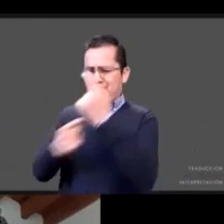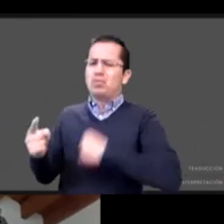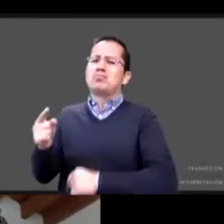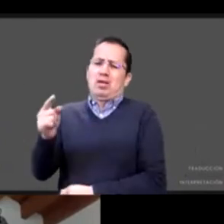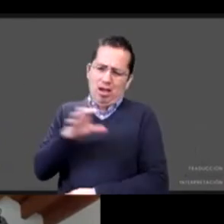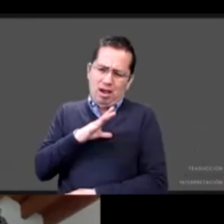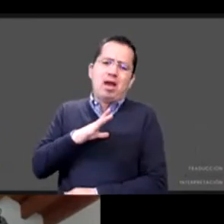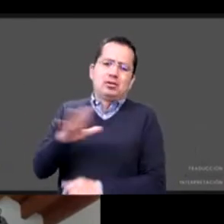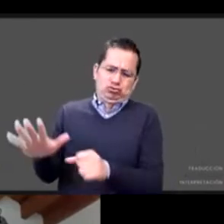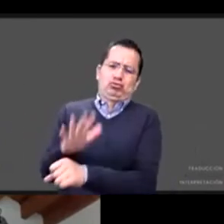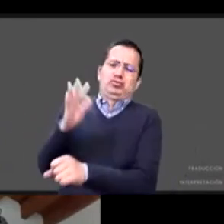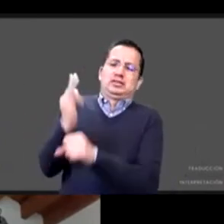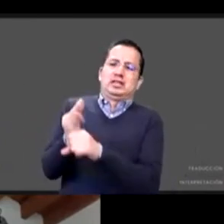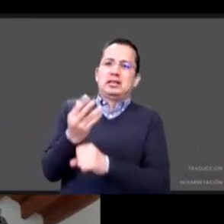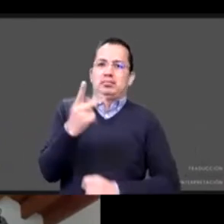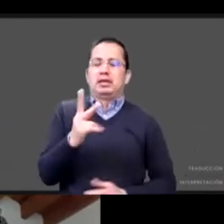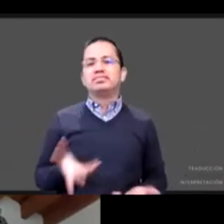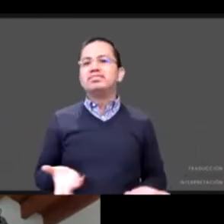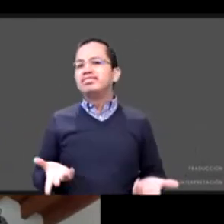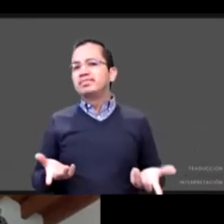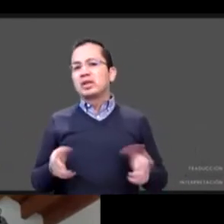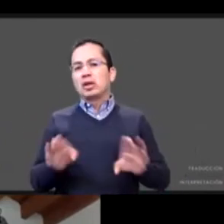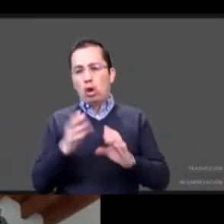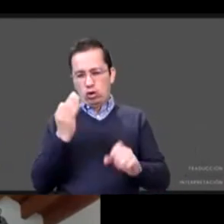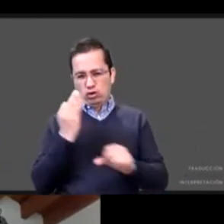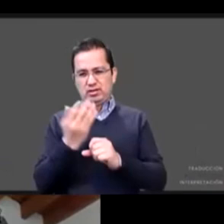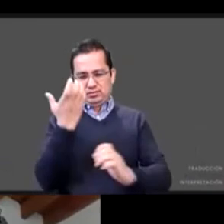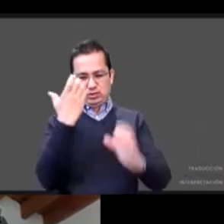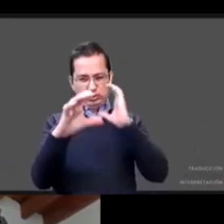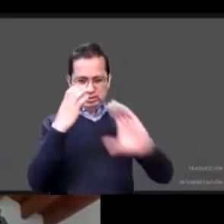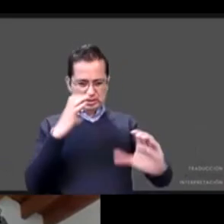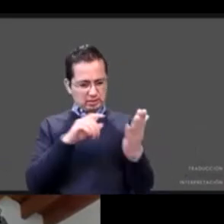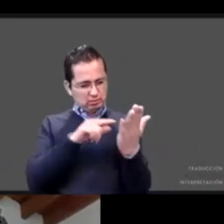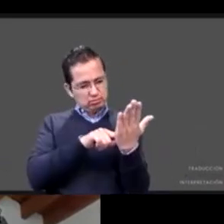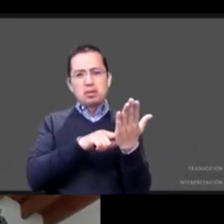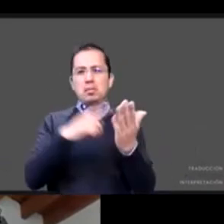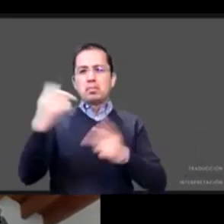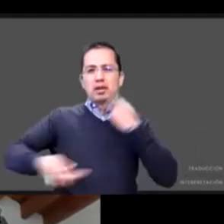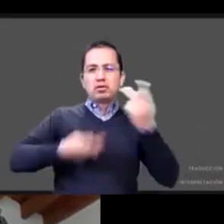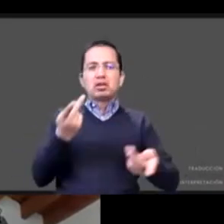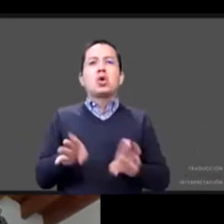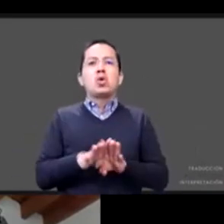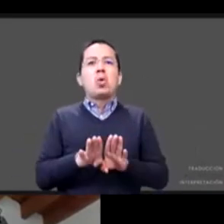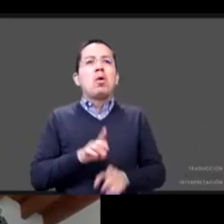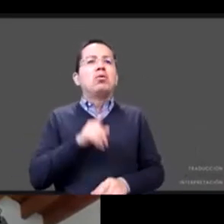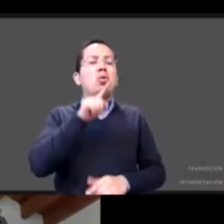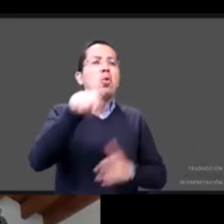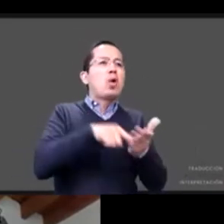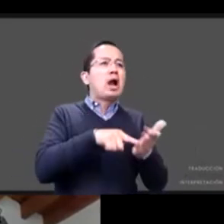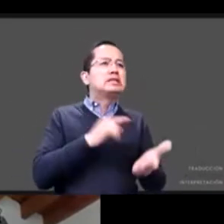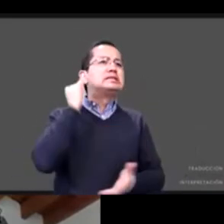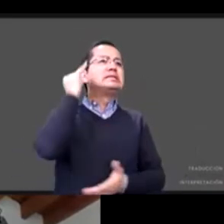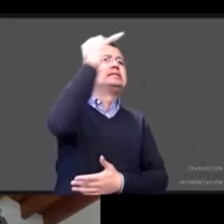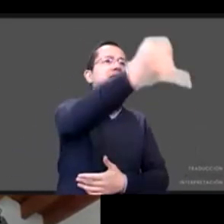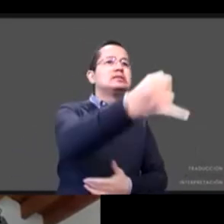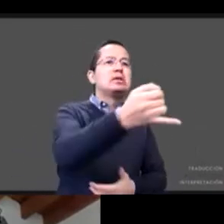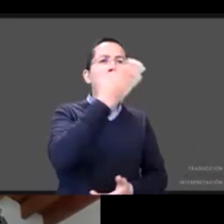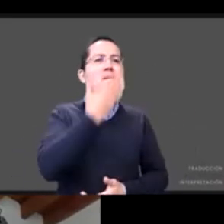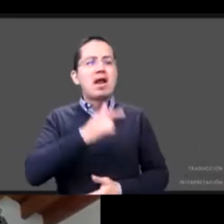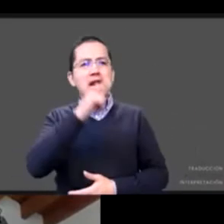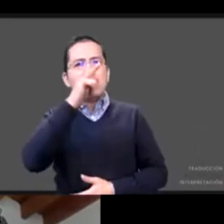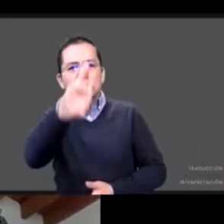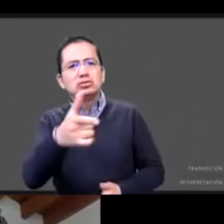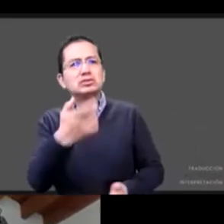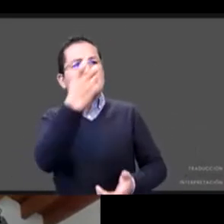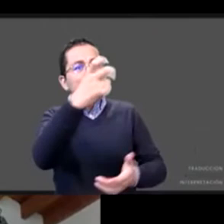público, cómo hacemos llegar todos estos beneficios a los lugares donde a veces ni siquiera hay luz, no hay un teléfono, no hay un servicio. Bueno, pues